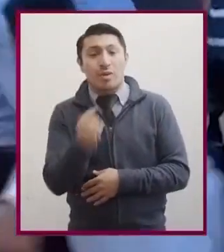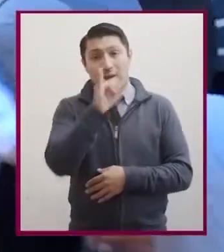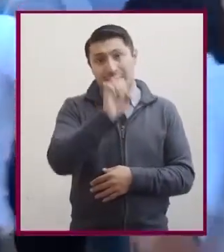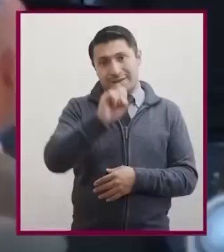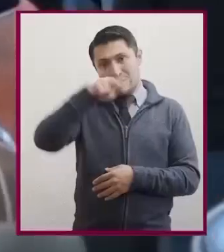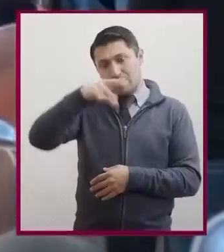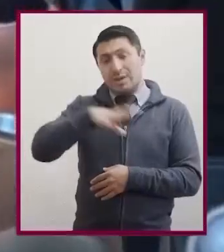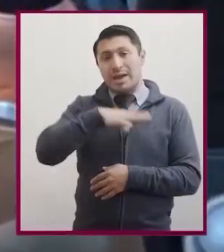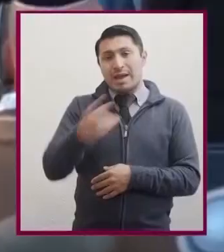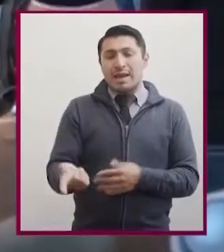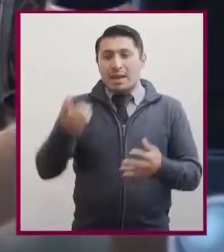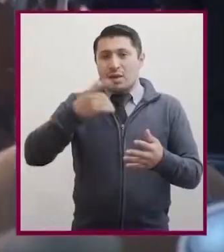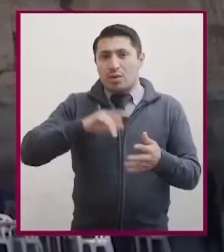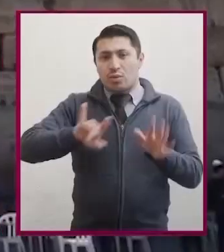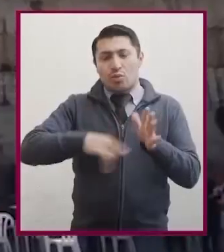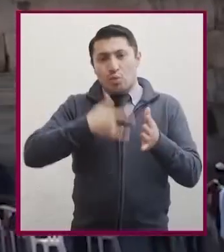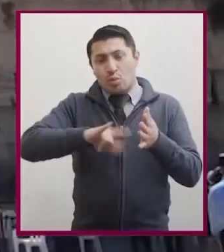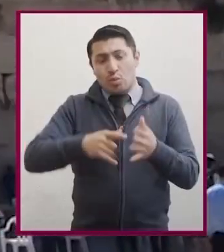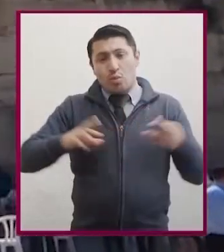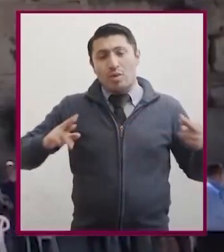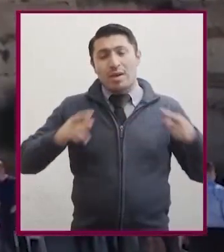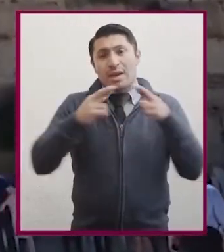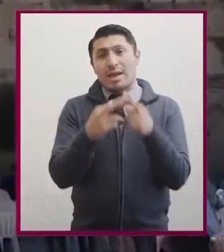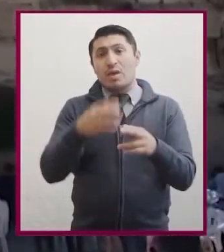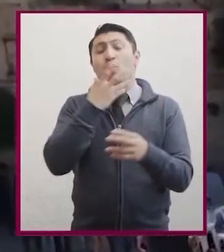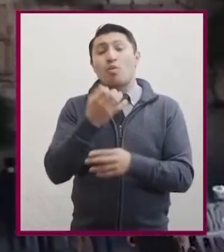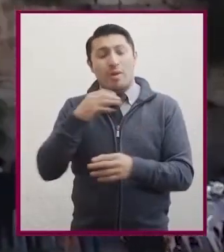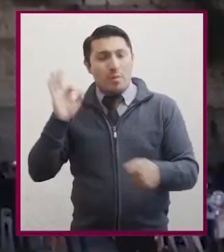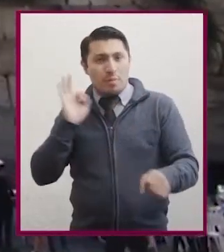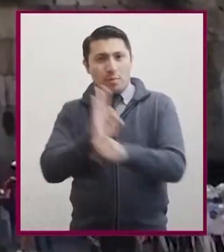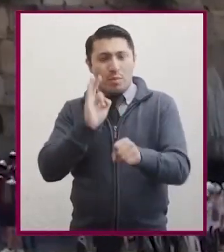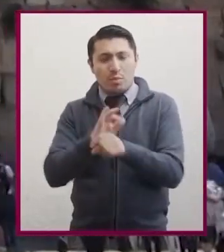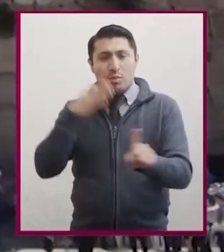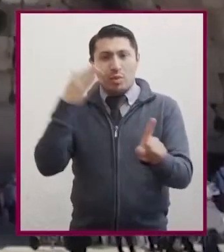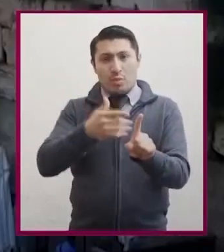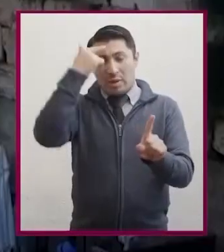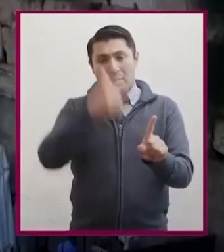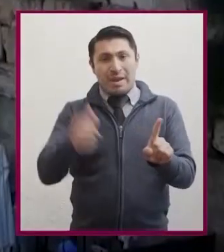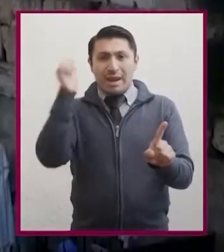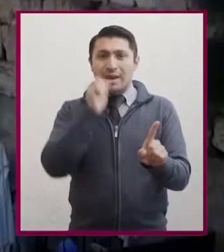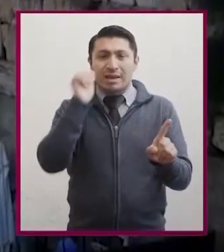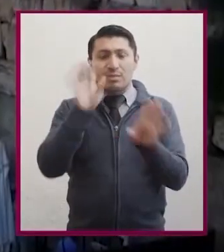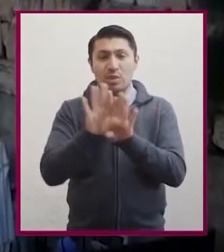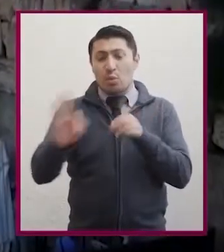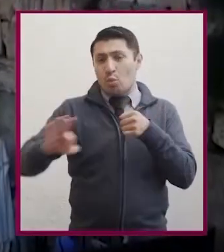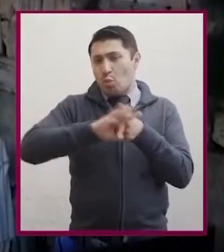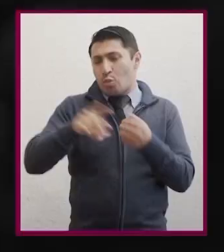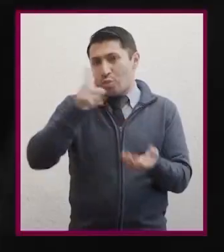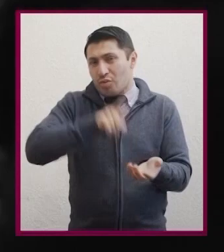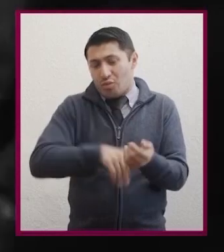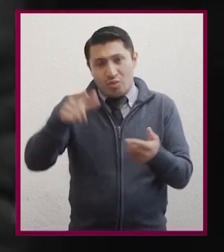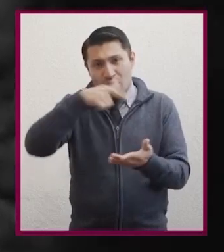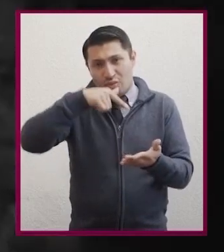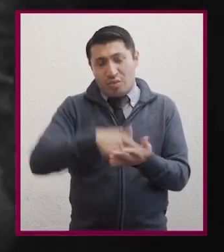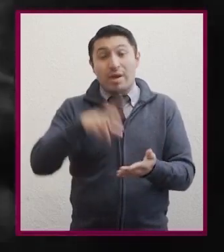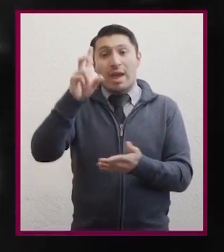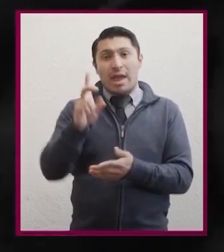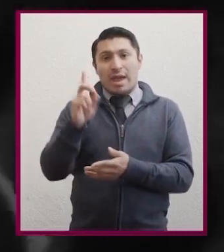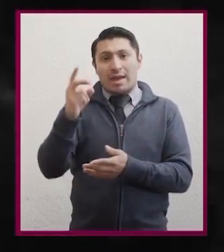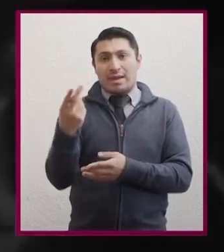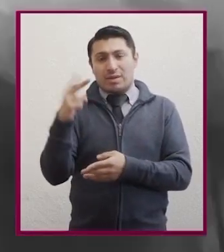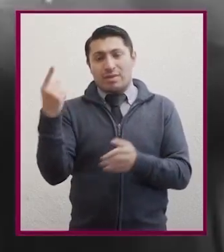la cuna de la religión judía y están dispuestos a defenderla para estar siempre cerca de ella. El 30